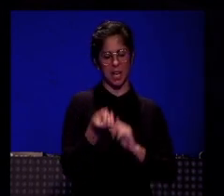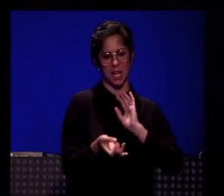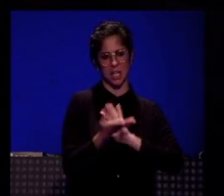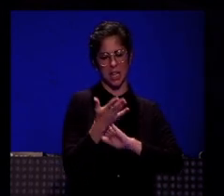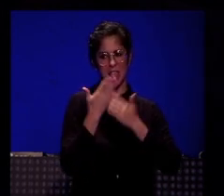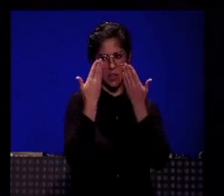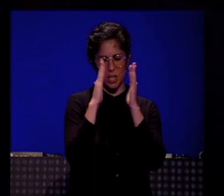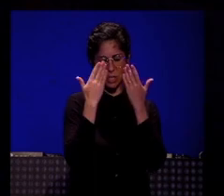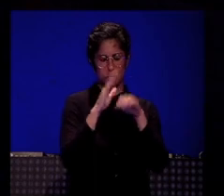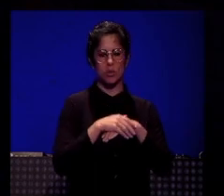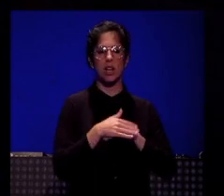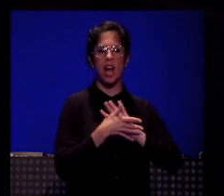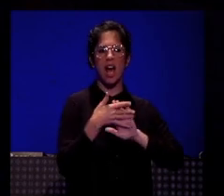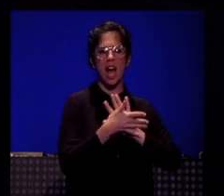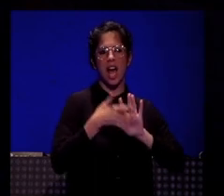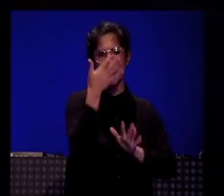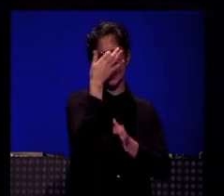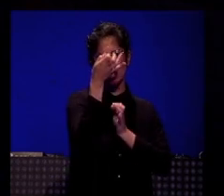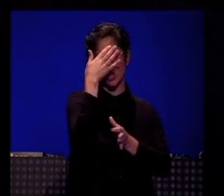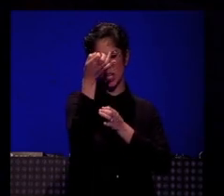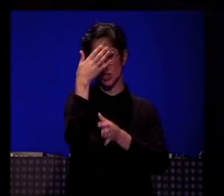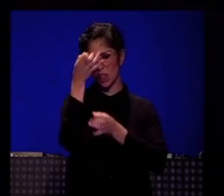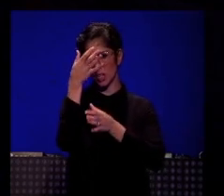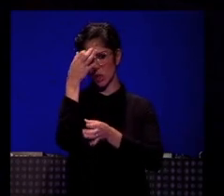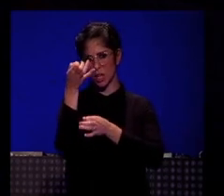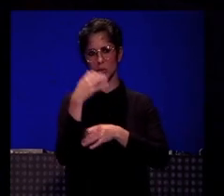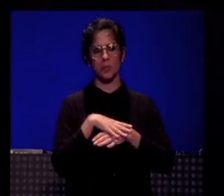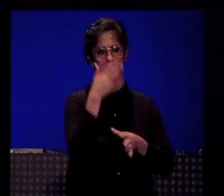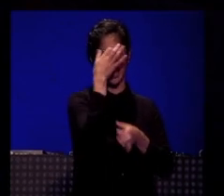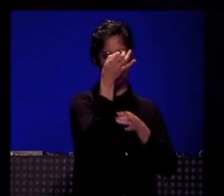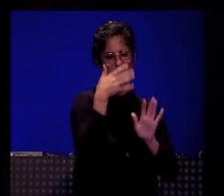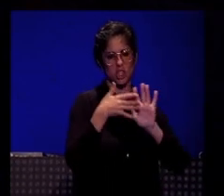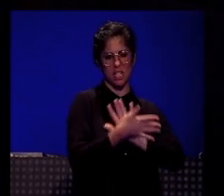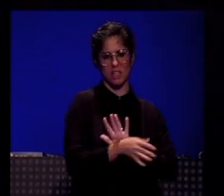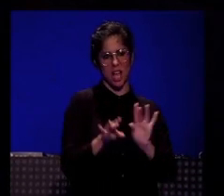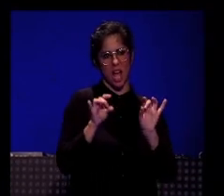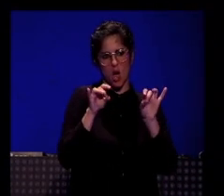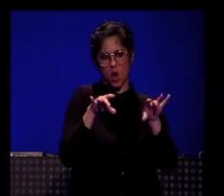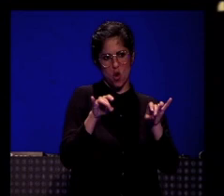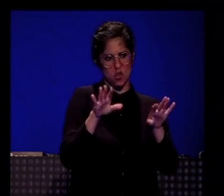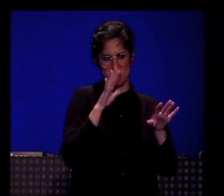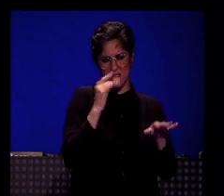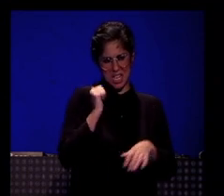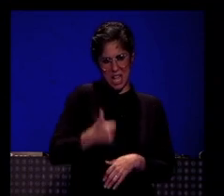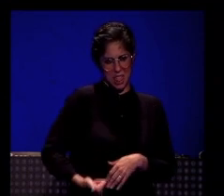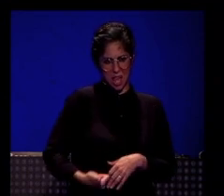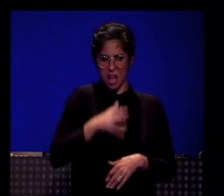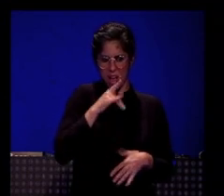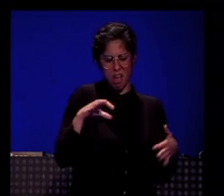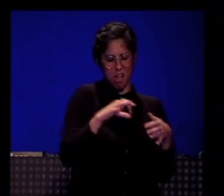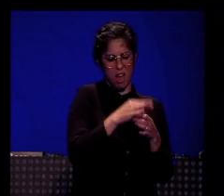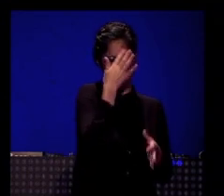parece ser que en esta última década datos es como nuevo oro no en todas las charlas tecnológicas se habla sobre eso vale